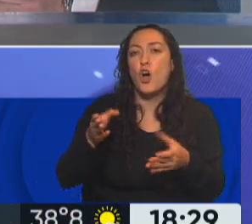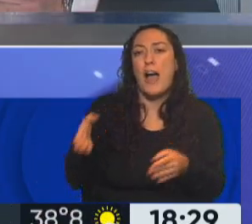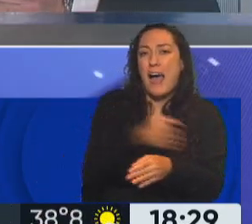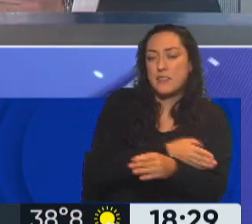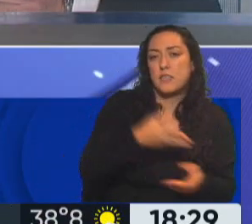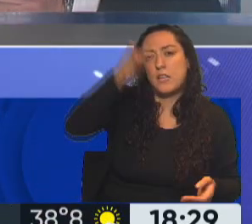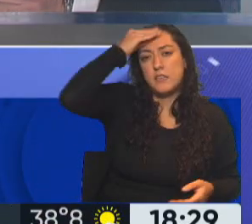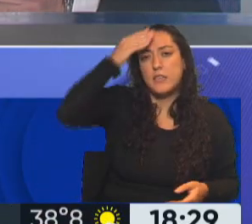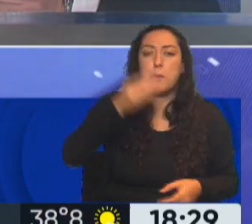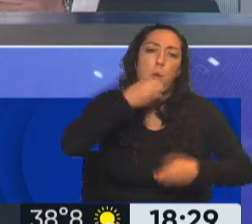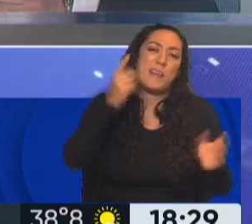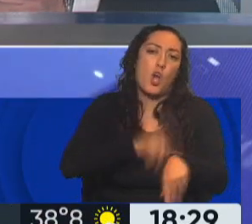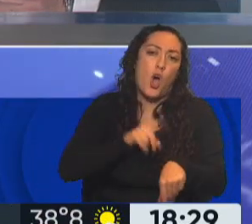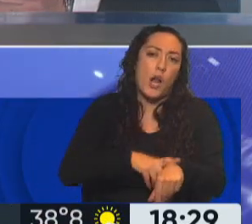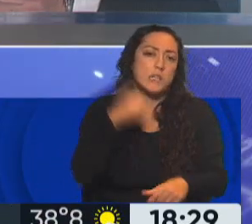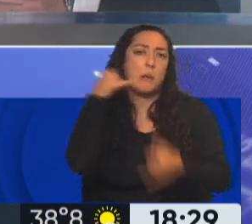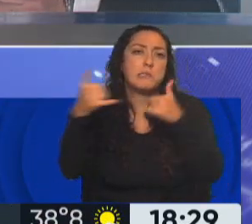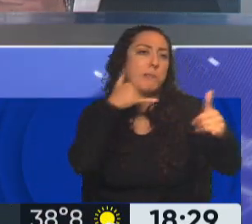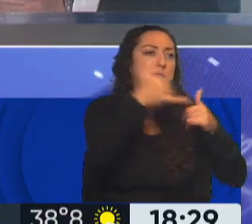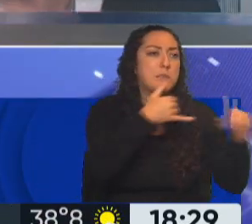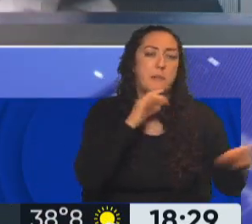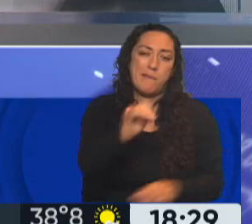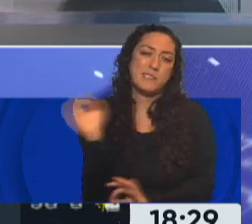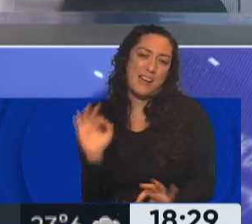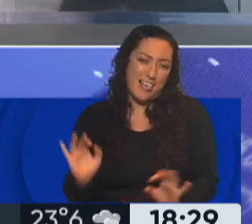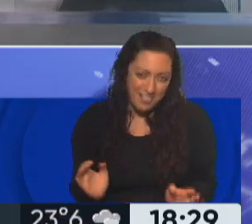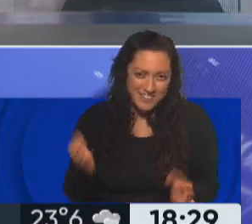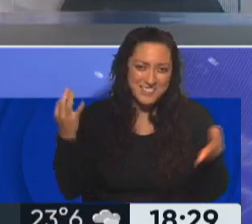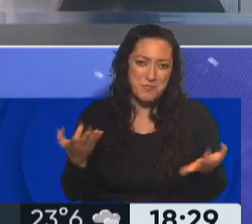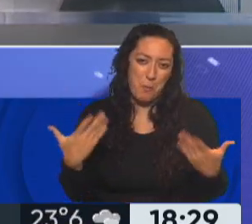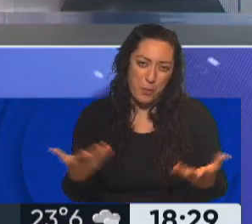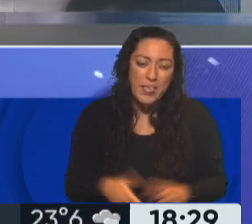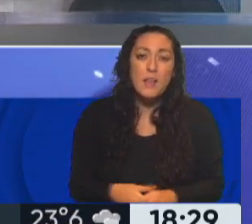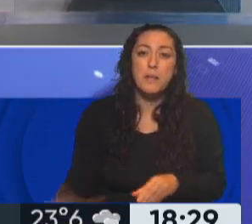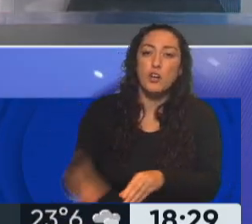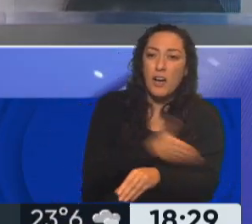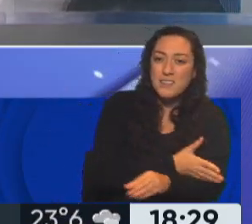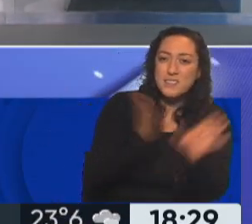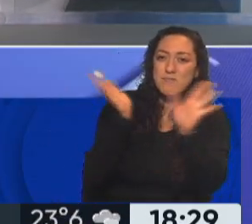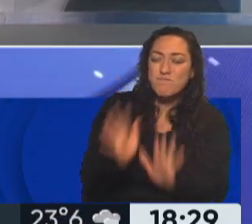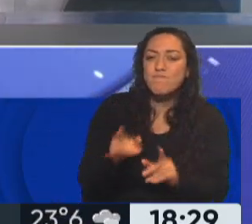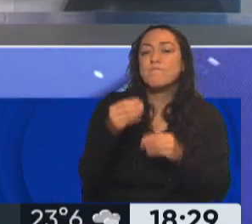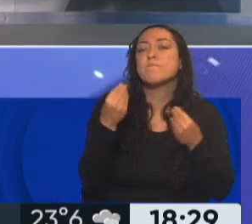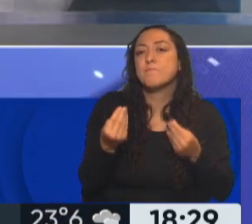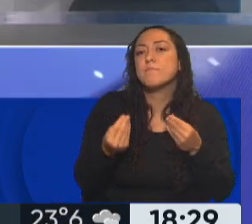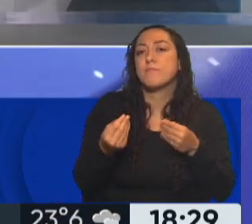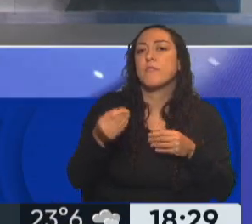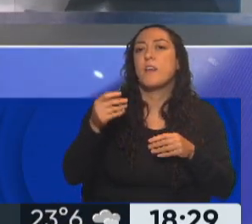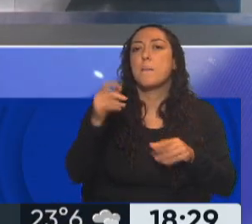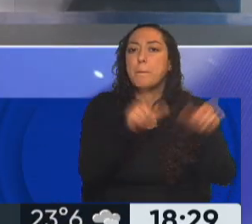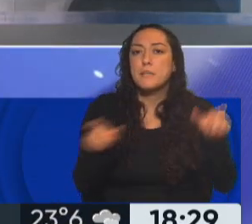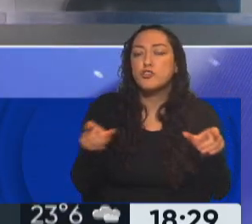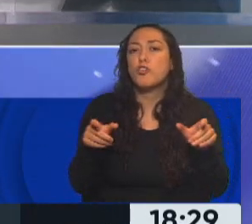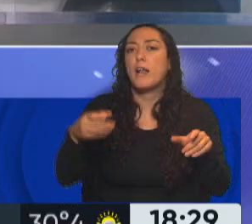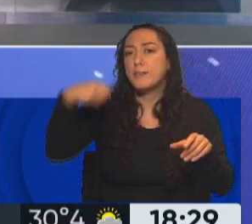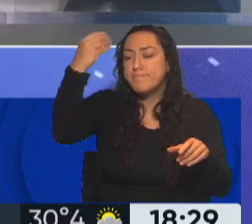el teléfono a cualquier hora y llamar sin avisar, hubo una previa en la que intervinieron